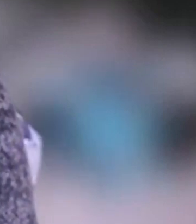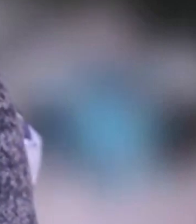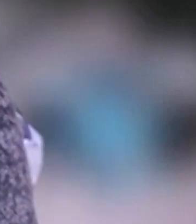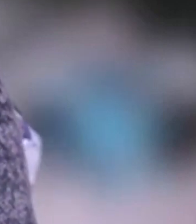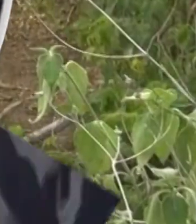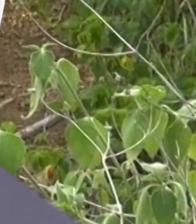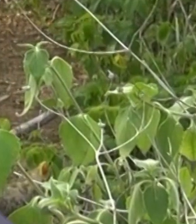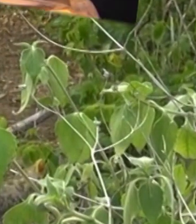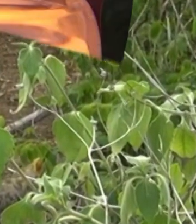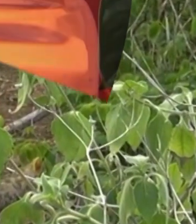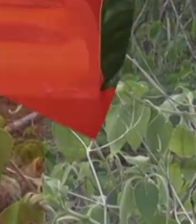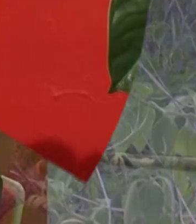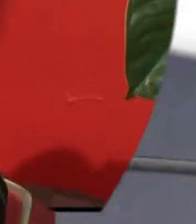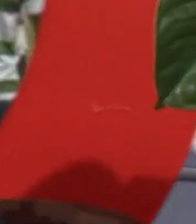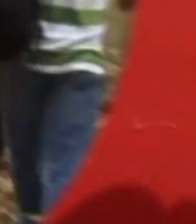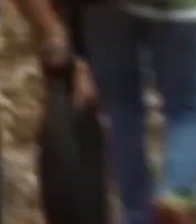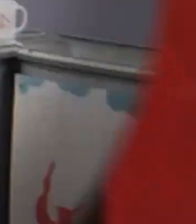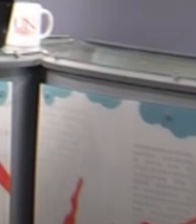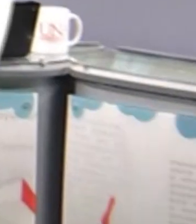fiscal.